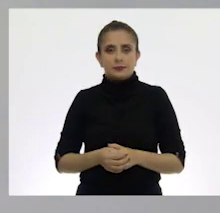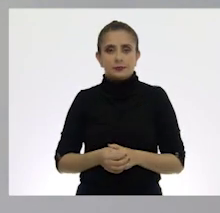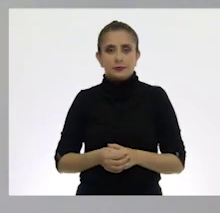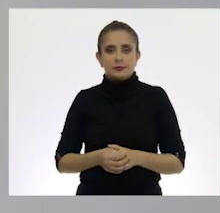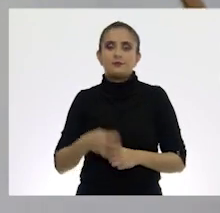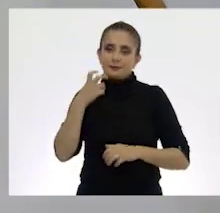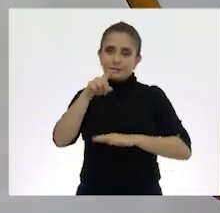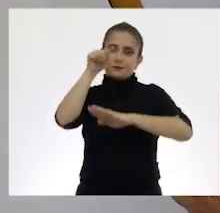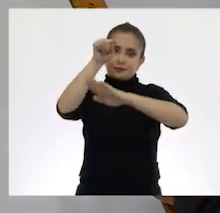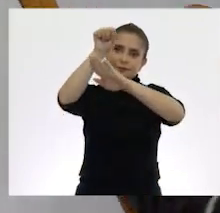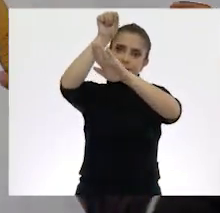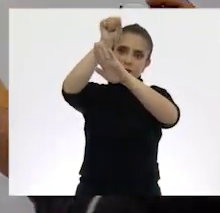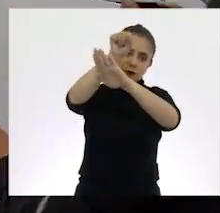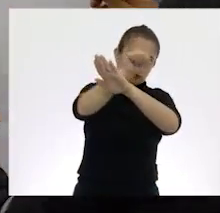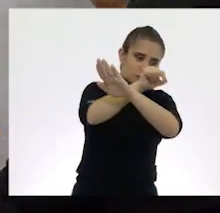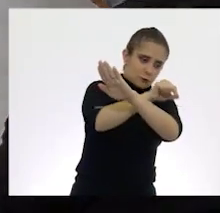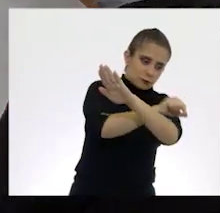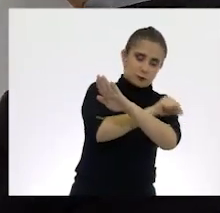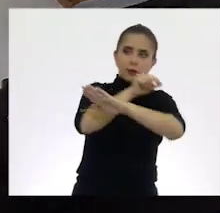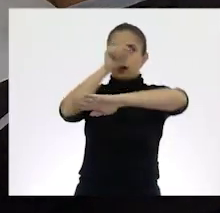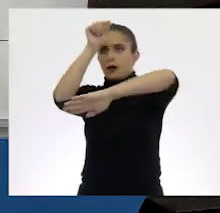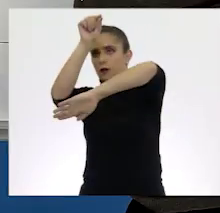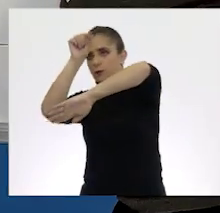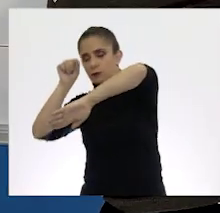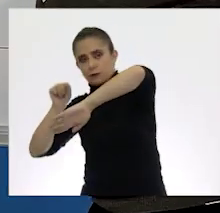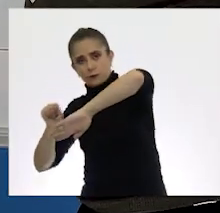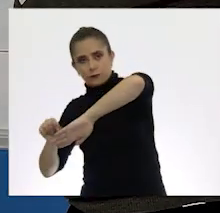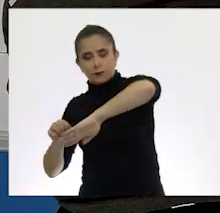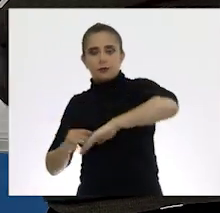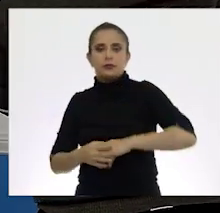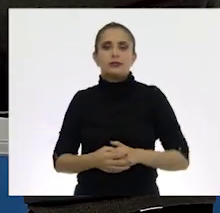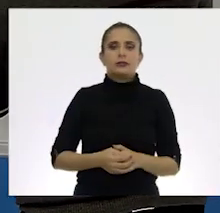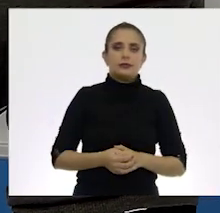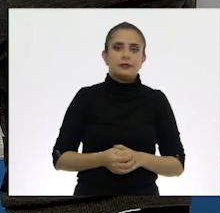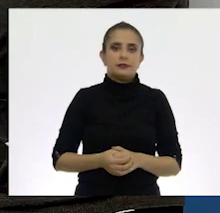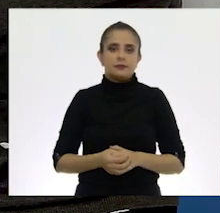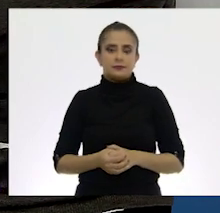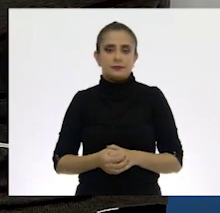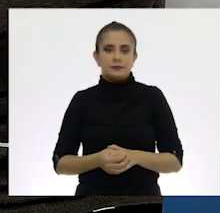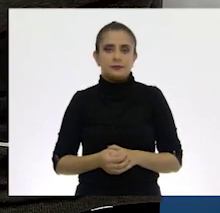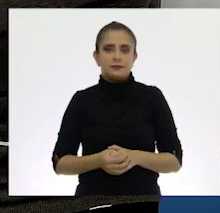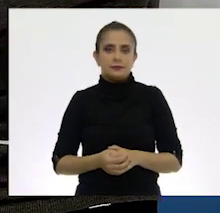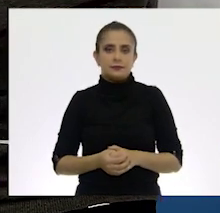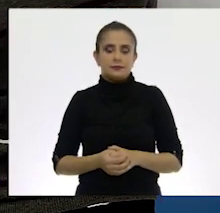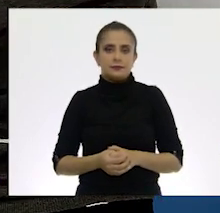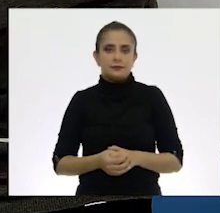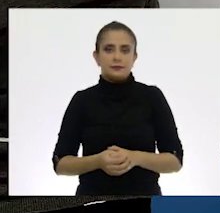Vamos a unir, ahora sí, si me ayudas, Aníbal, yo lo sostengo y tú lo unes. Sí.